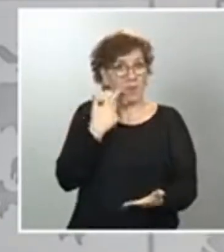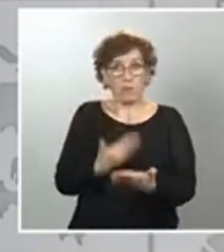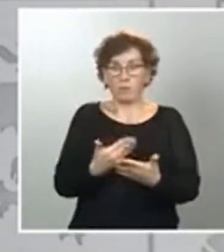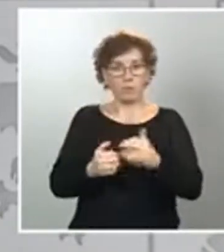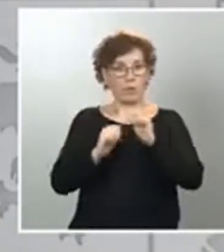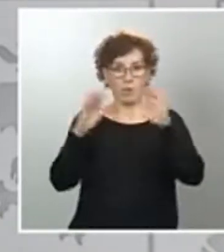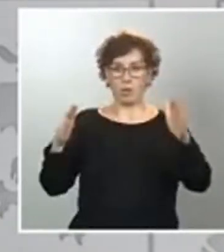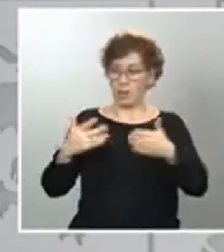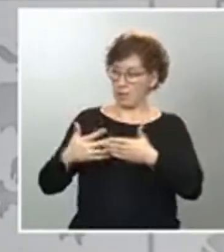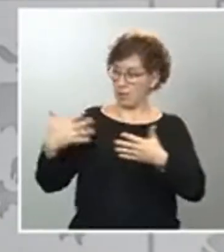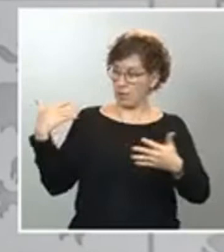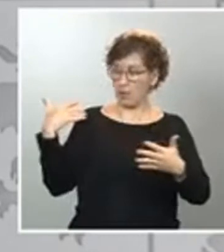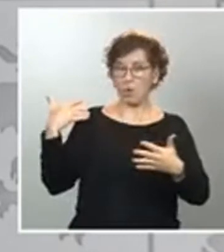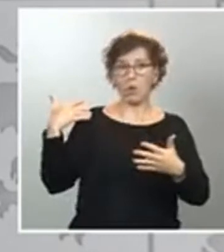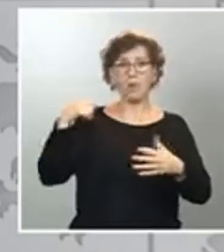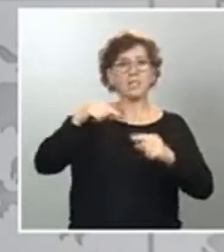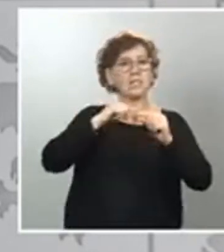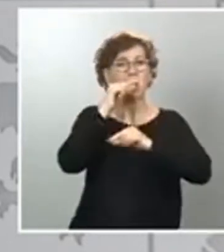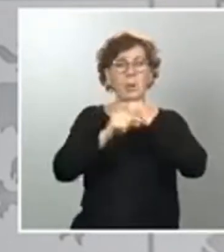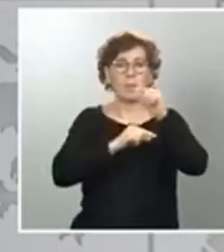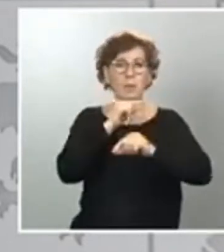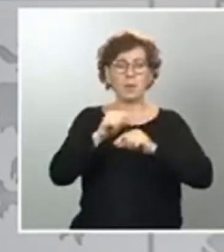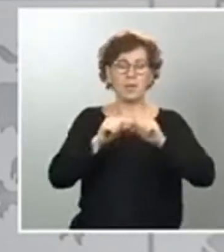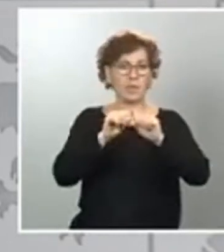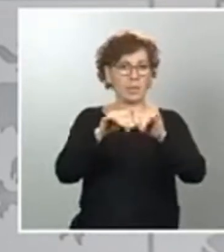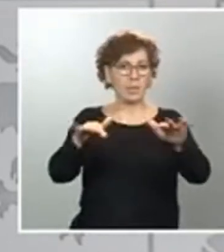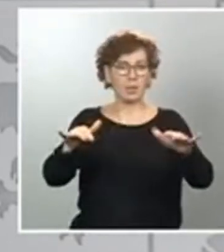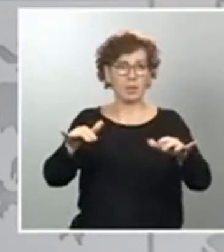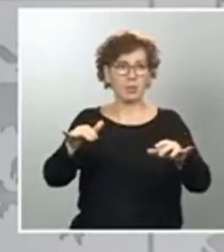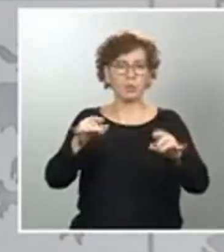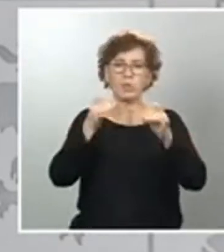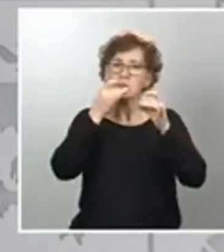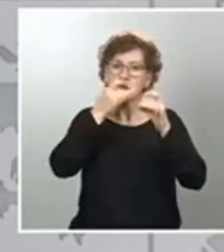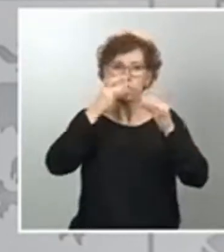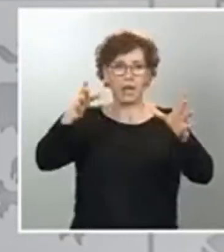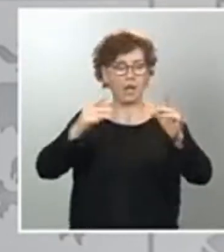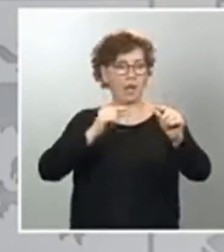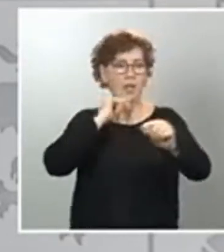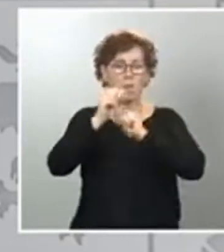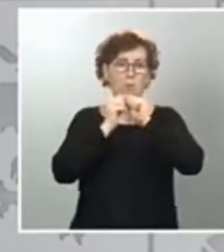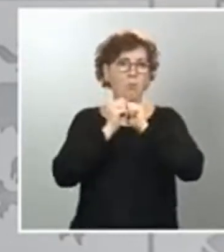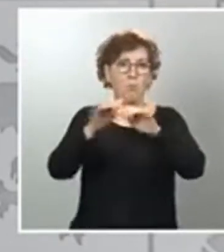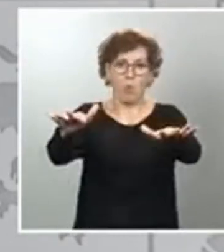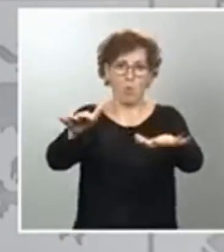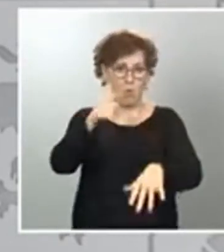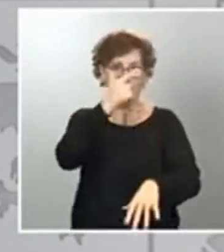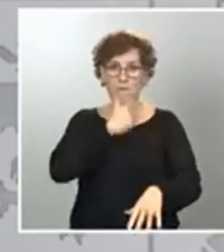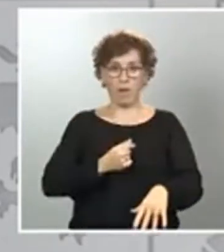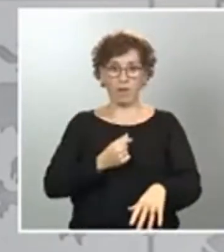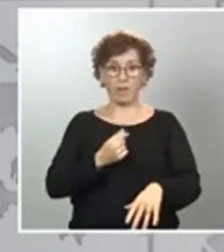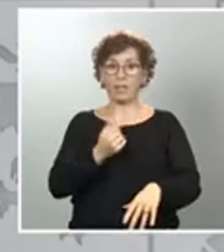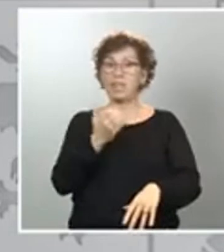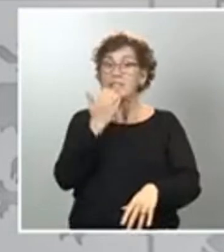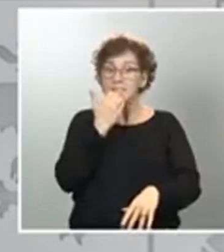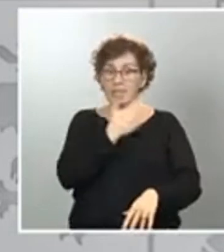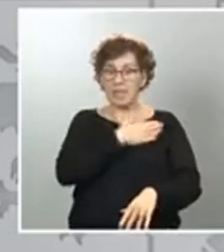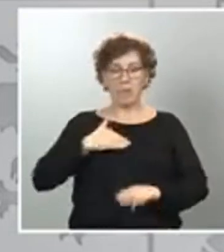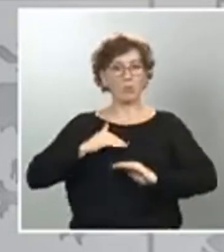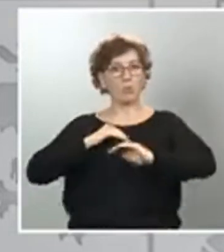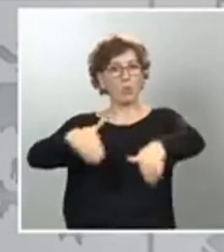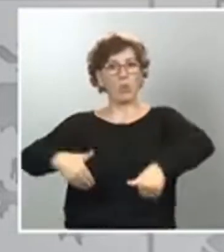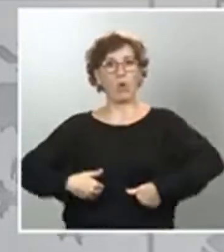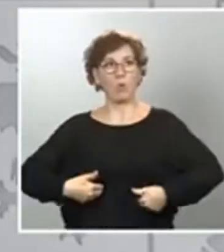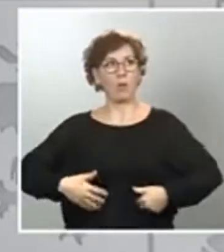es un virus altamente contagioso. Altamente contagioso. Y si queremos recuperar espacios de libertad, si queremos recuperar